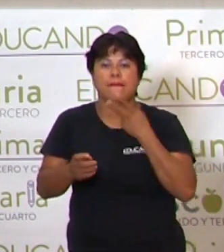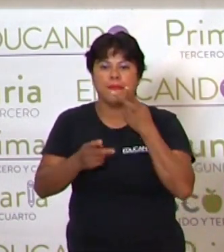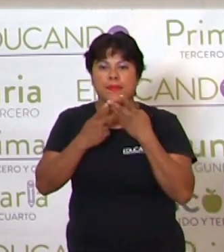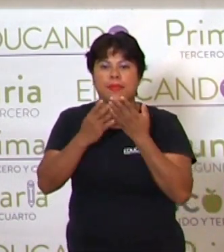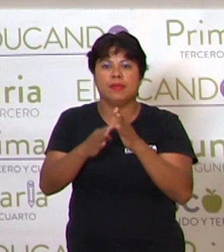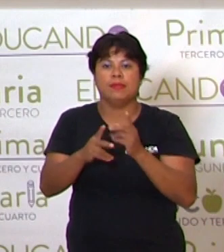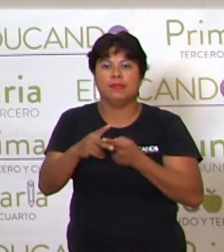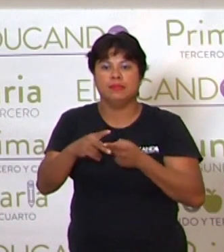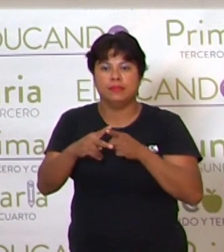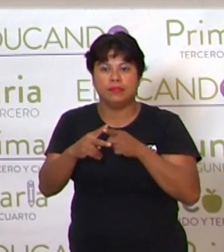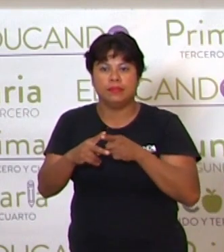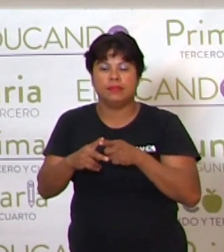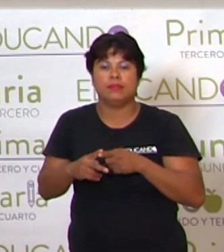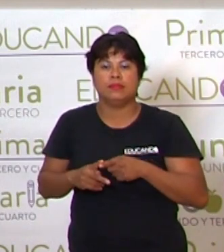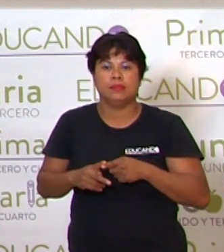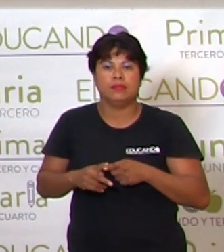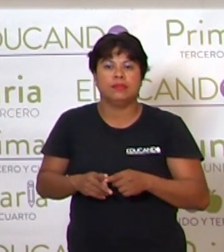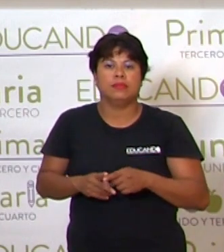ángulo de